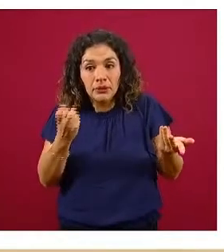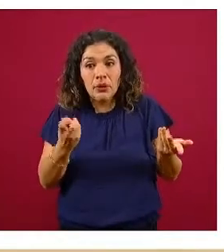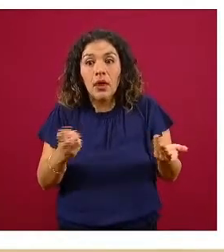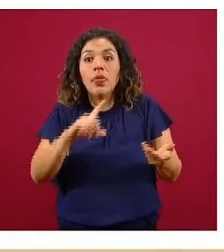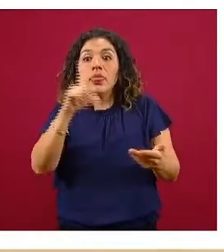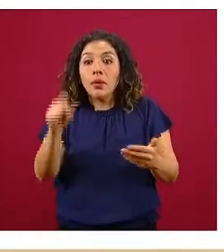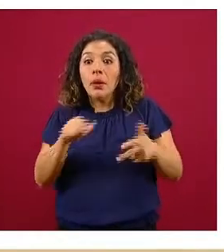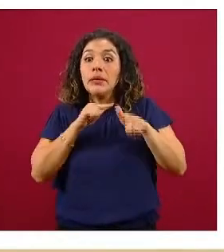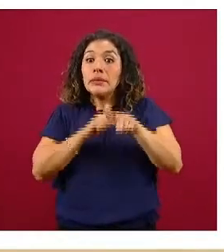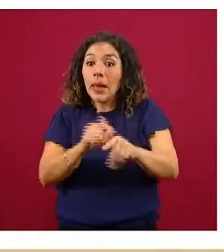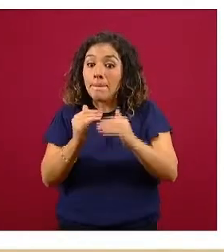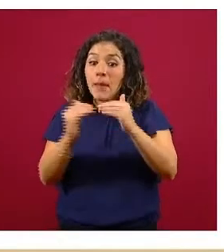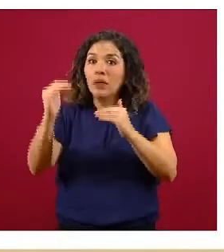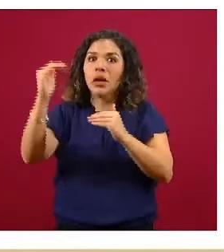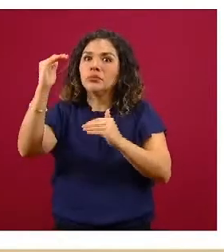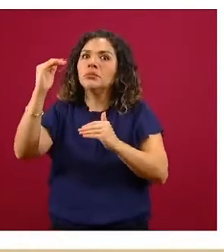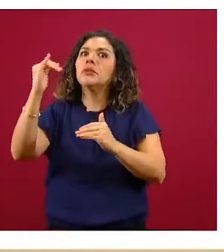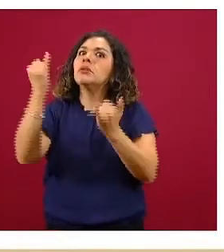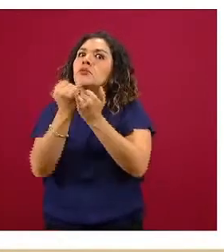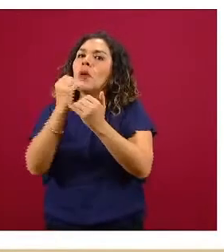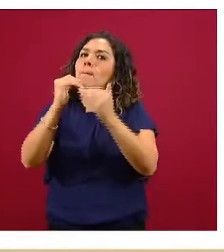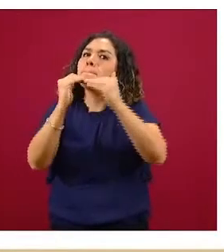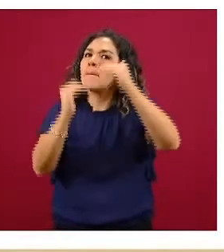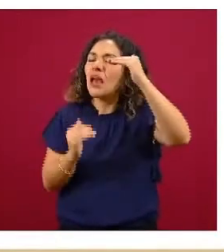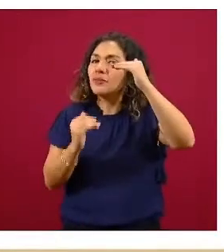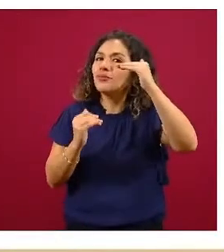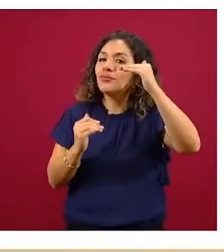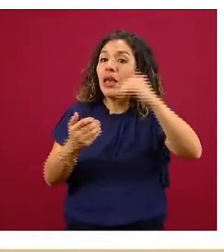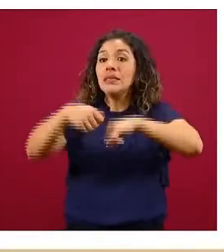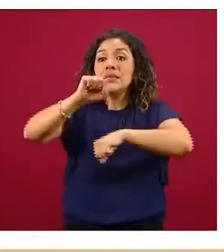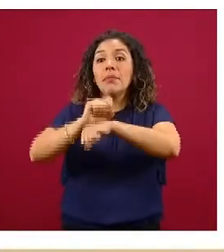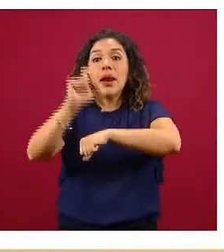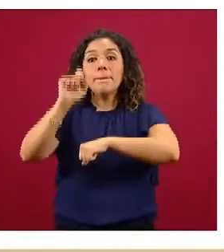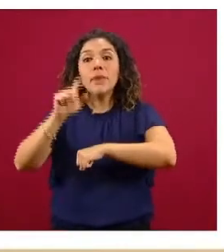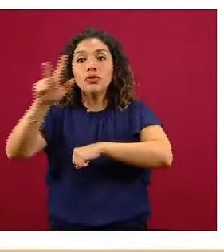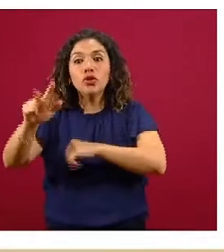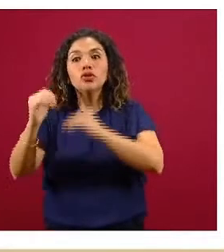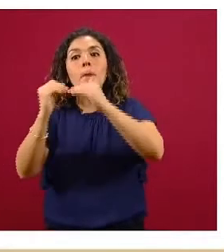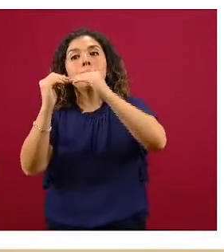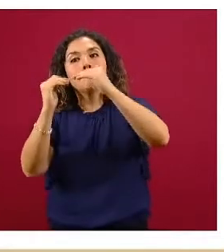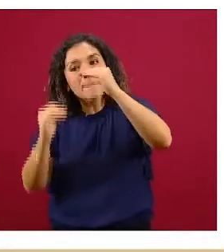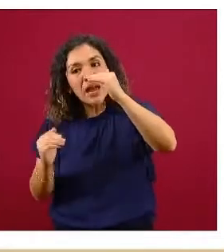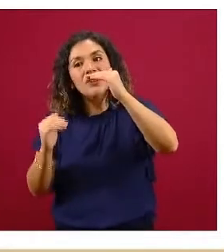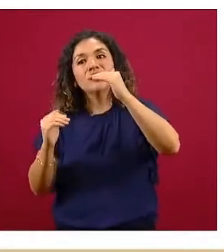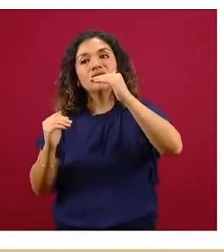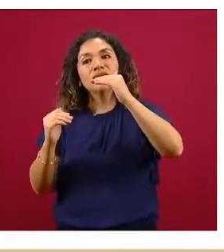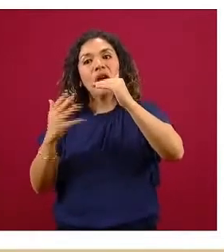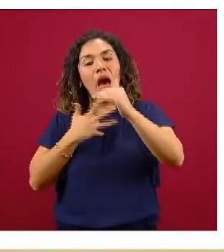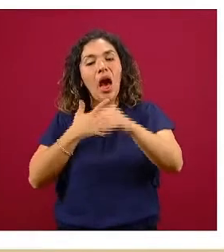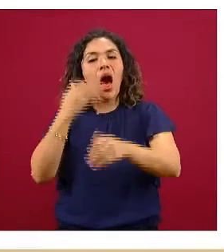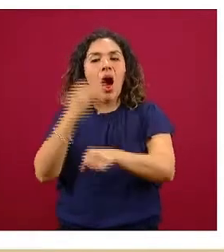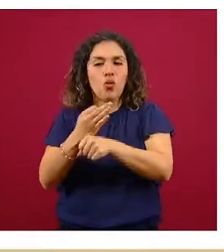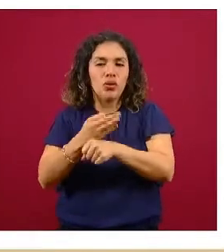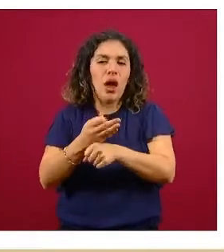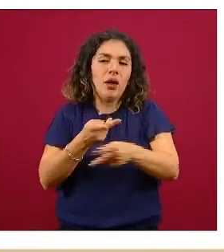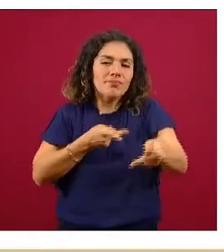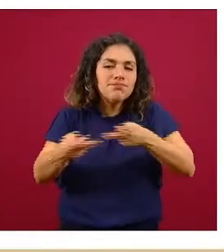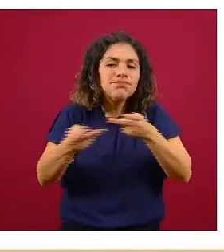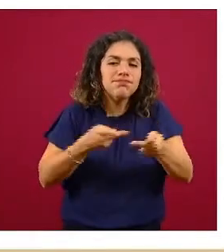en vez de seguir un incremento, más bien disminuyó un punto porcentual. La semana 28 todavía está en construcción, siempre lo